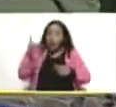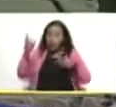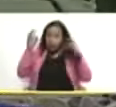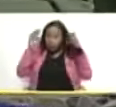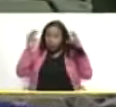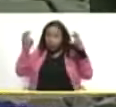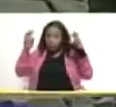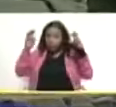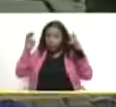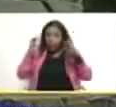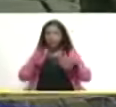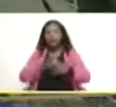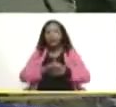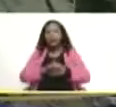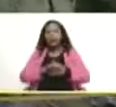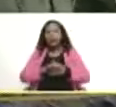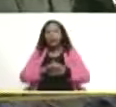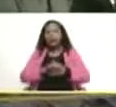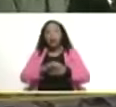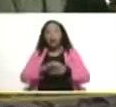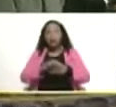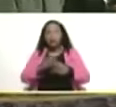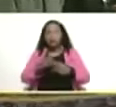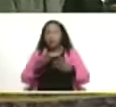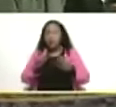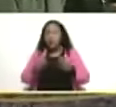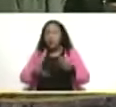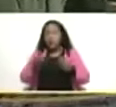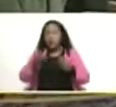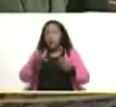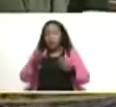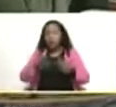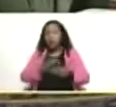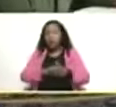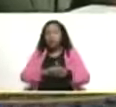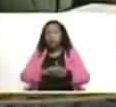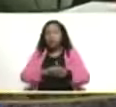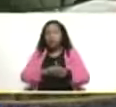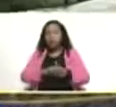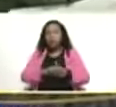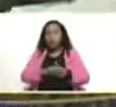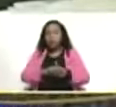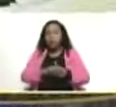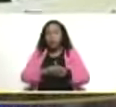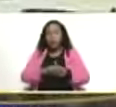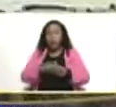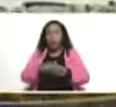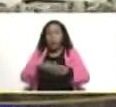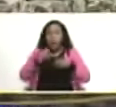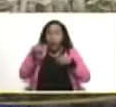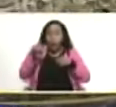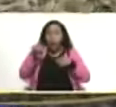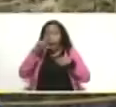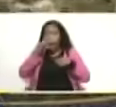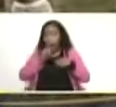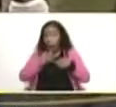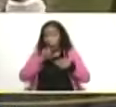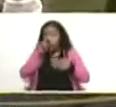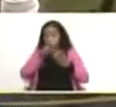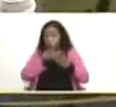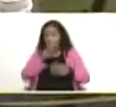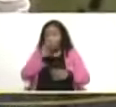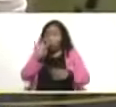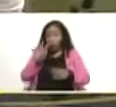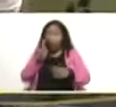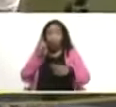perspectiva algo fundamental. Tiene que ser un año de despliegue permanente de la Fuerza Armada